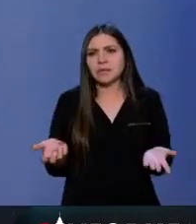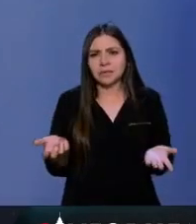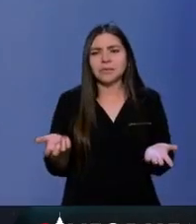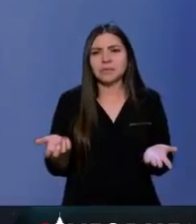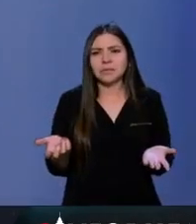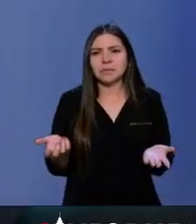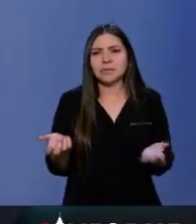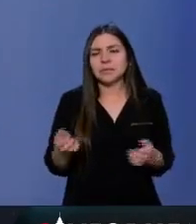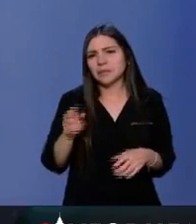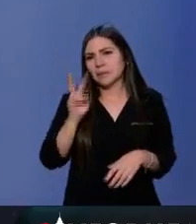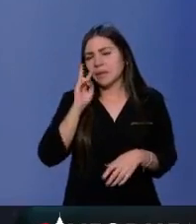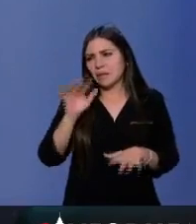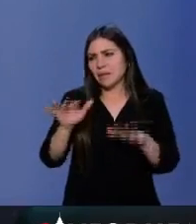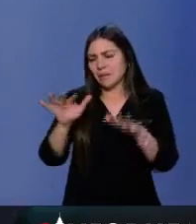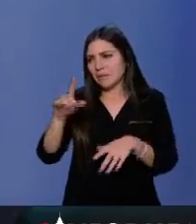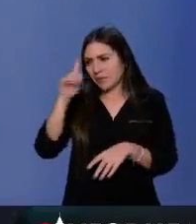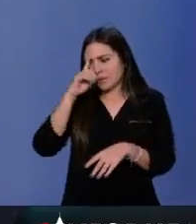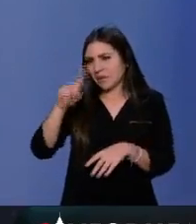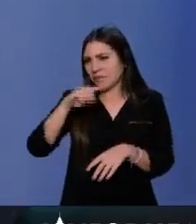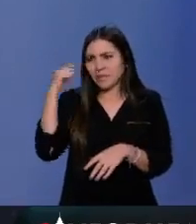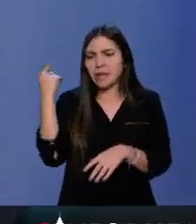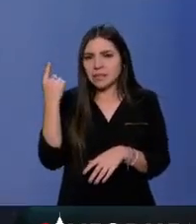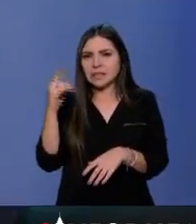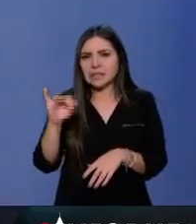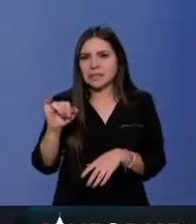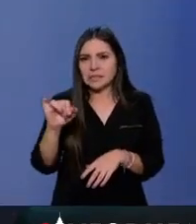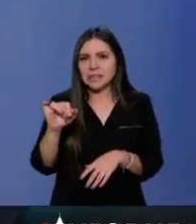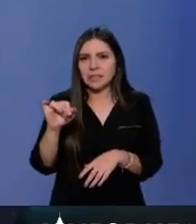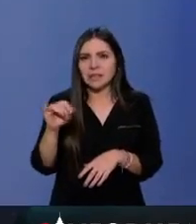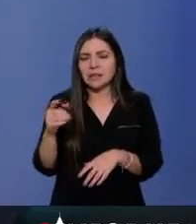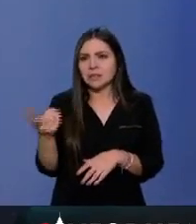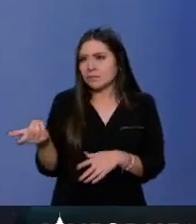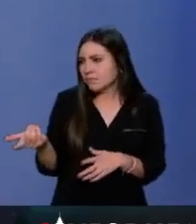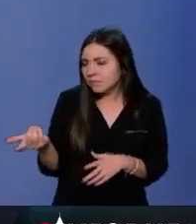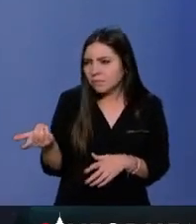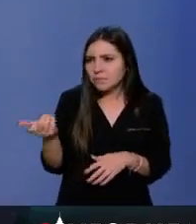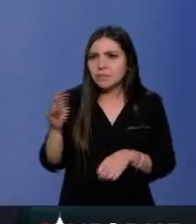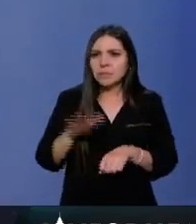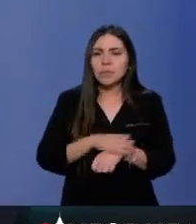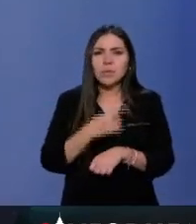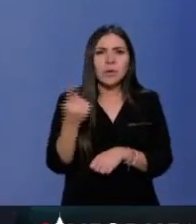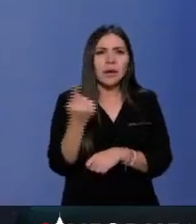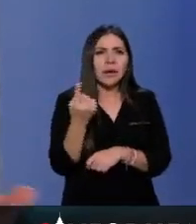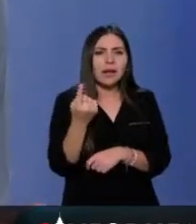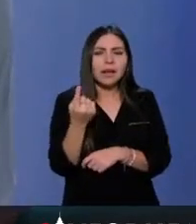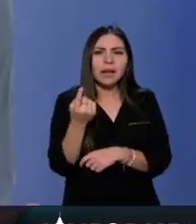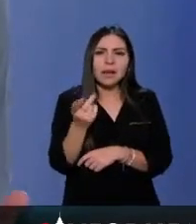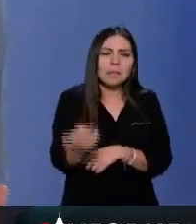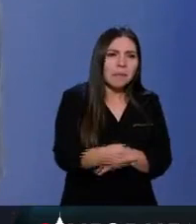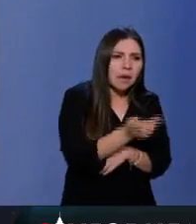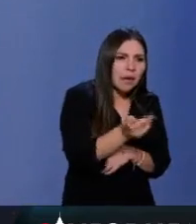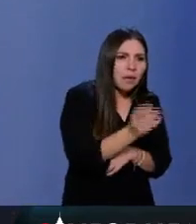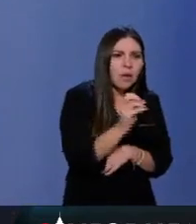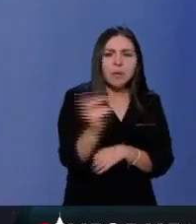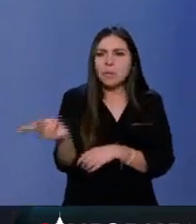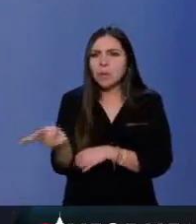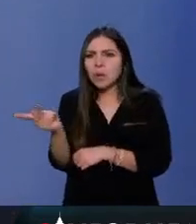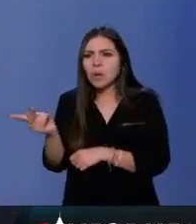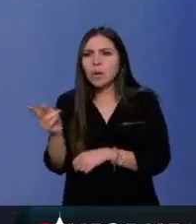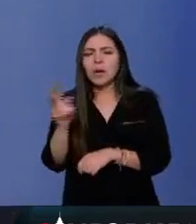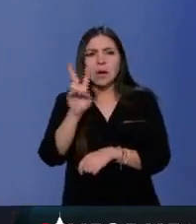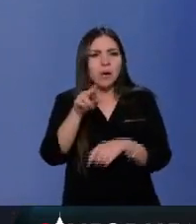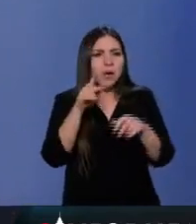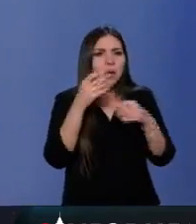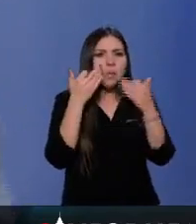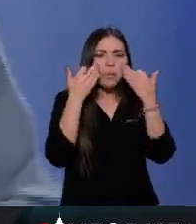es deliberado, evidentemente es deliberado, claro, sí, donde uno dice, bueno, pero ¿por qué no le preguntan esto? ¿Por qué no le preguntan, por qué no le piden